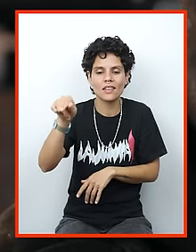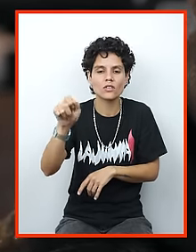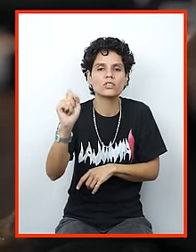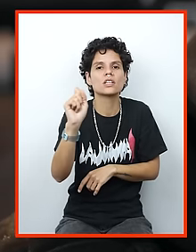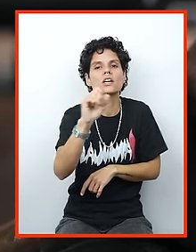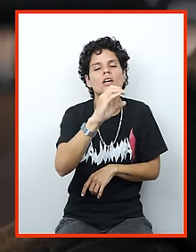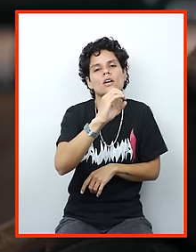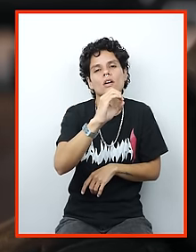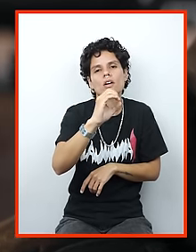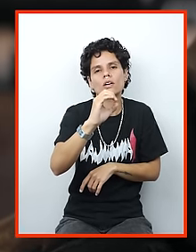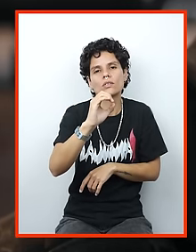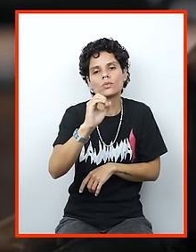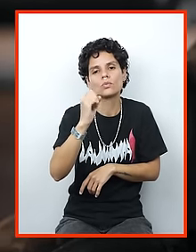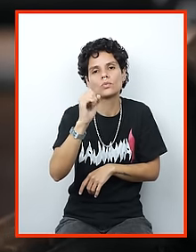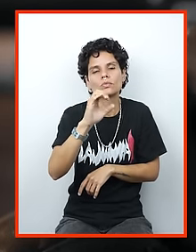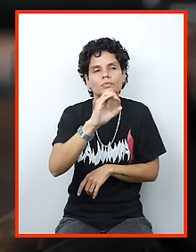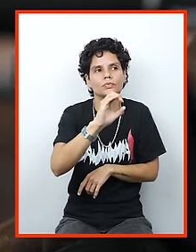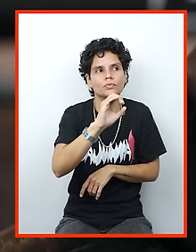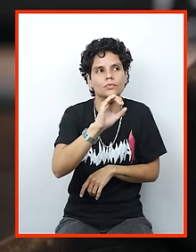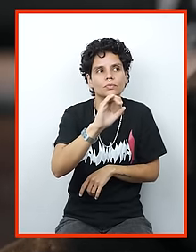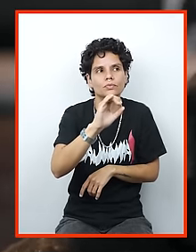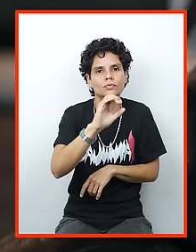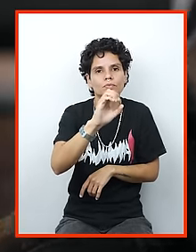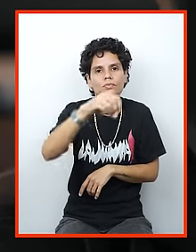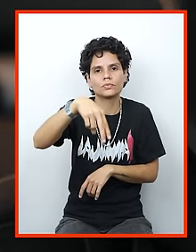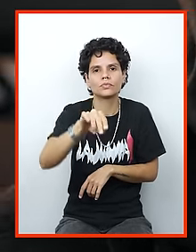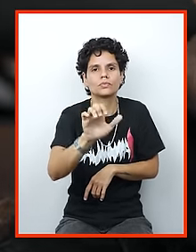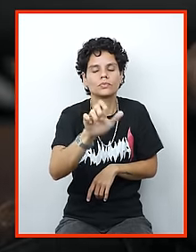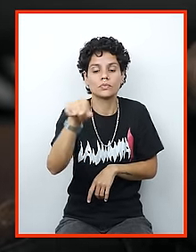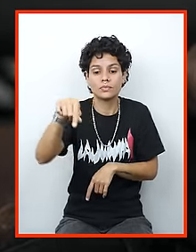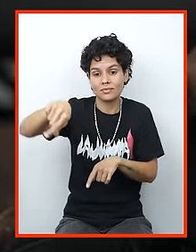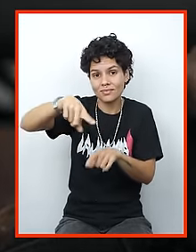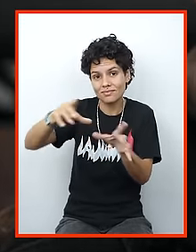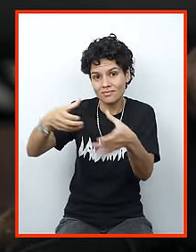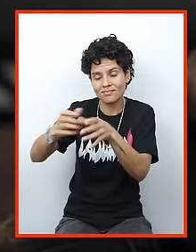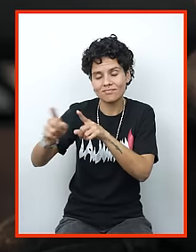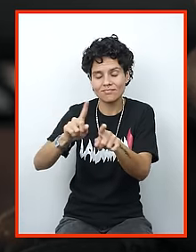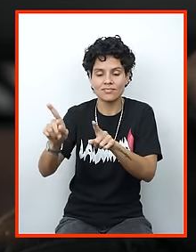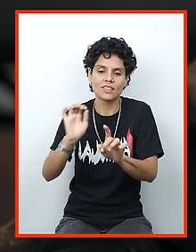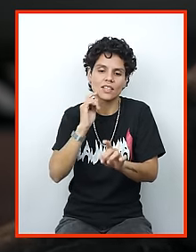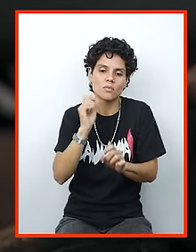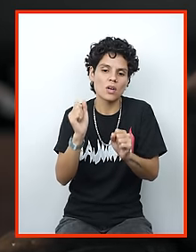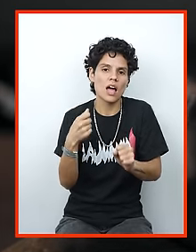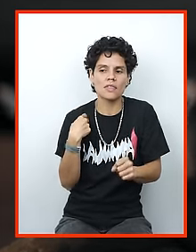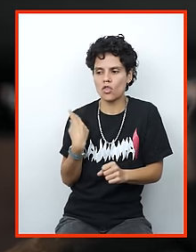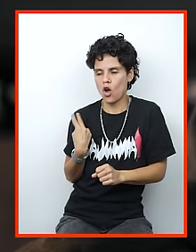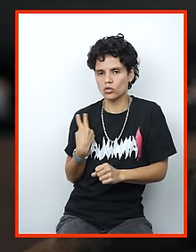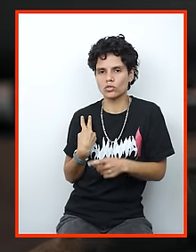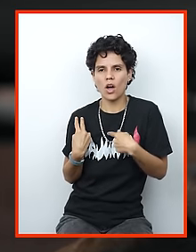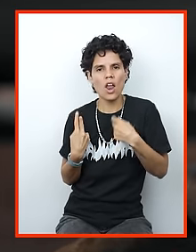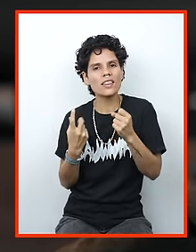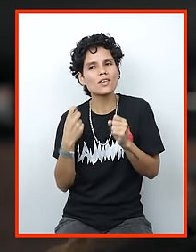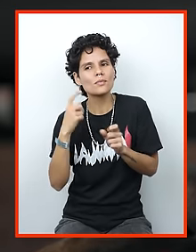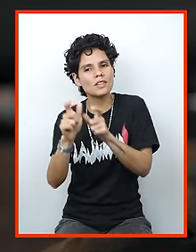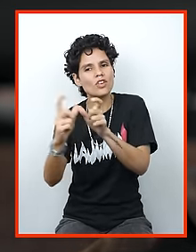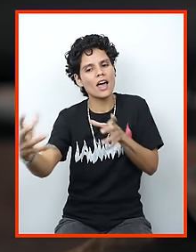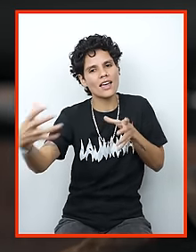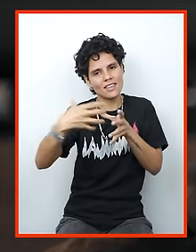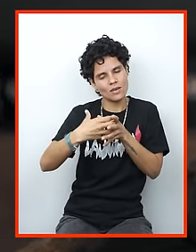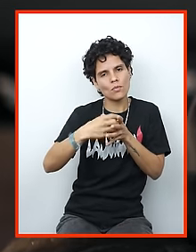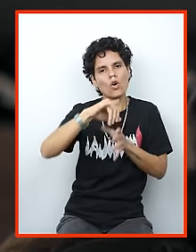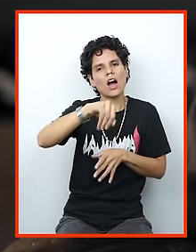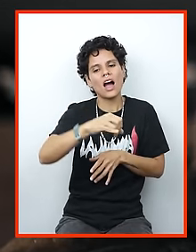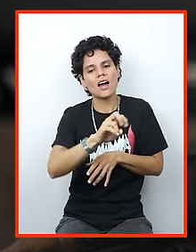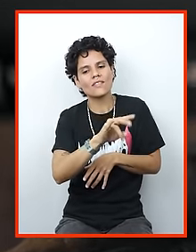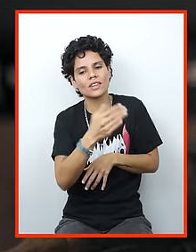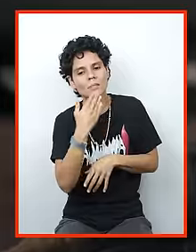todo de One y bacán eso, ¿cachai? Como que ahora igual formé mi equipo, porque antes éramos, como te decía, el Diz y yo, o el Seba y yo. Y ahora formé mi equipo,